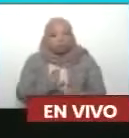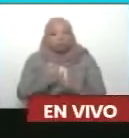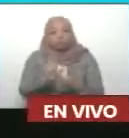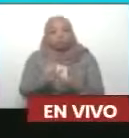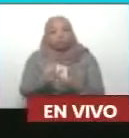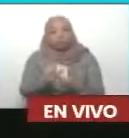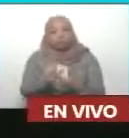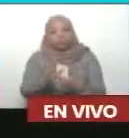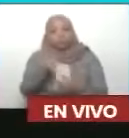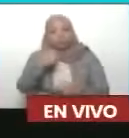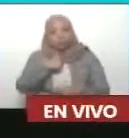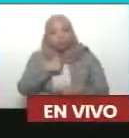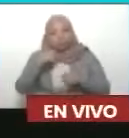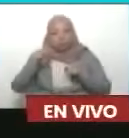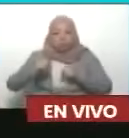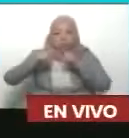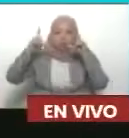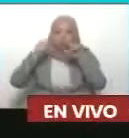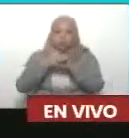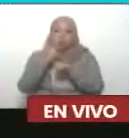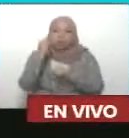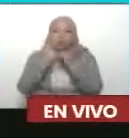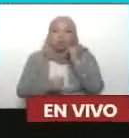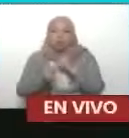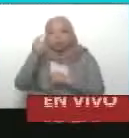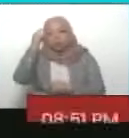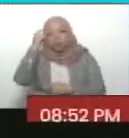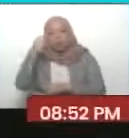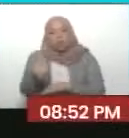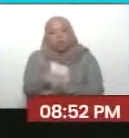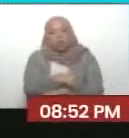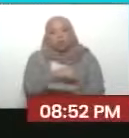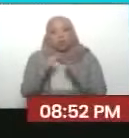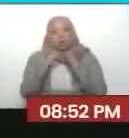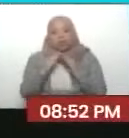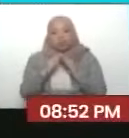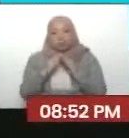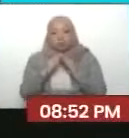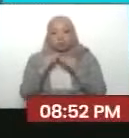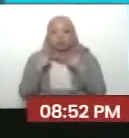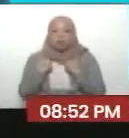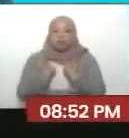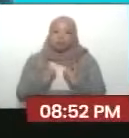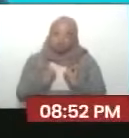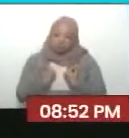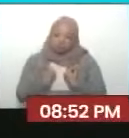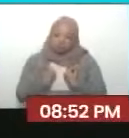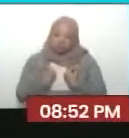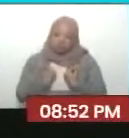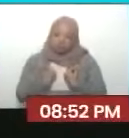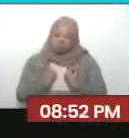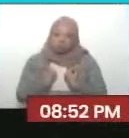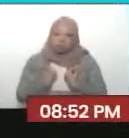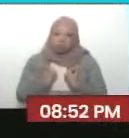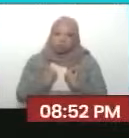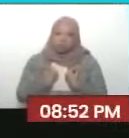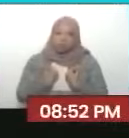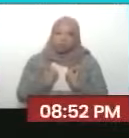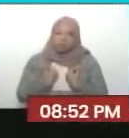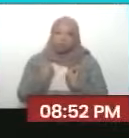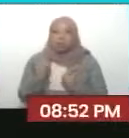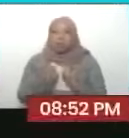Entonces quedo loco, porque llego el último día, llegué a la casa, cansado, había tenido